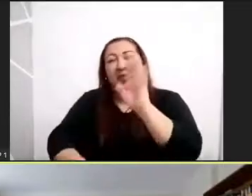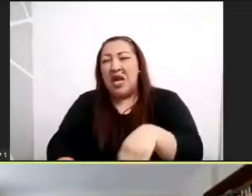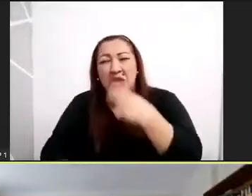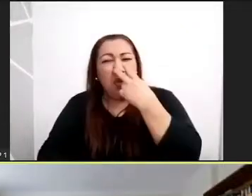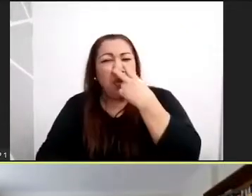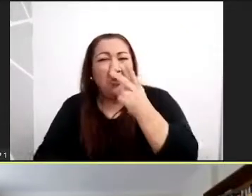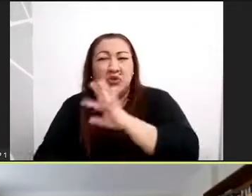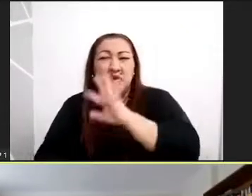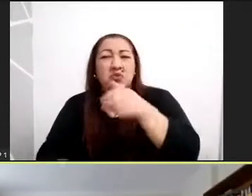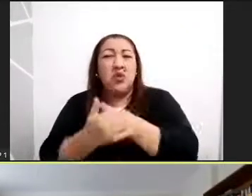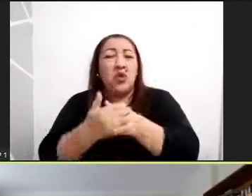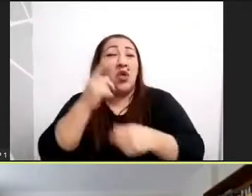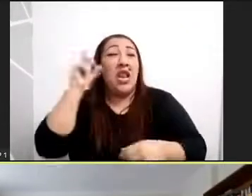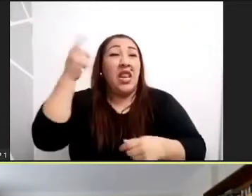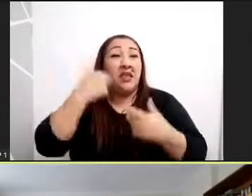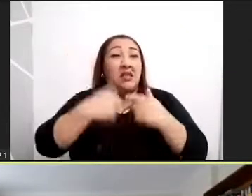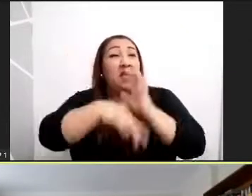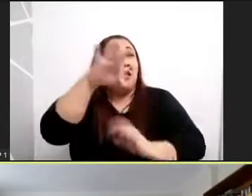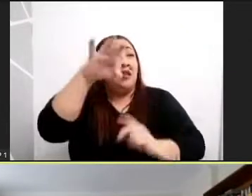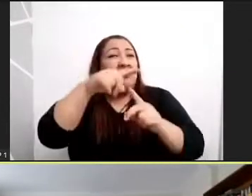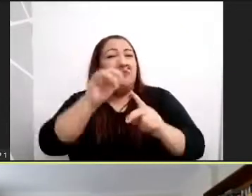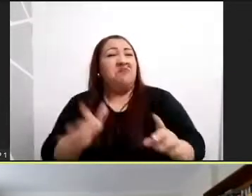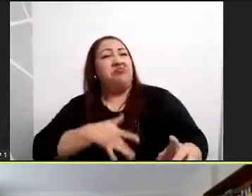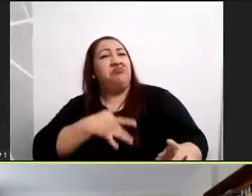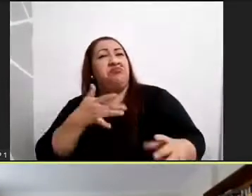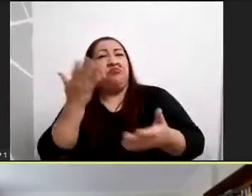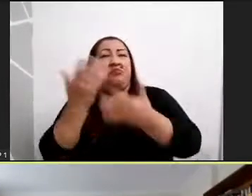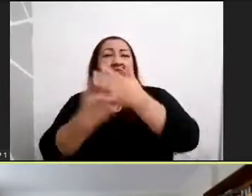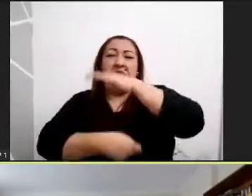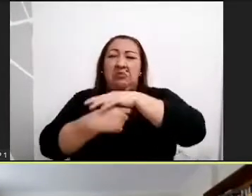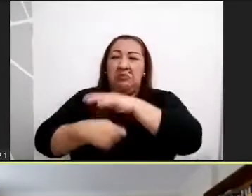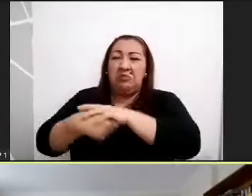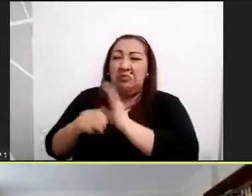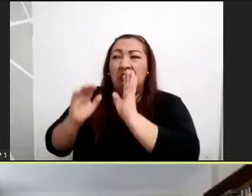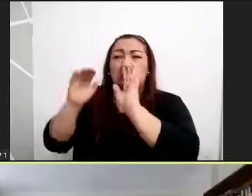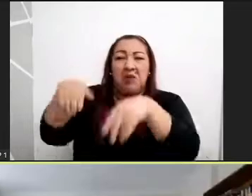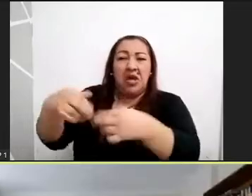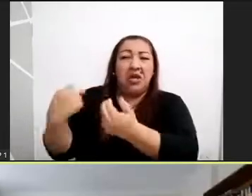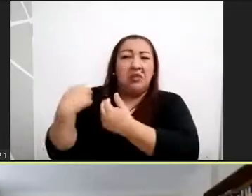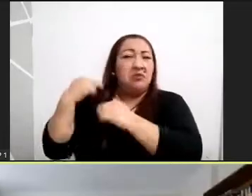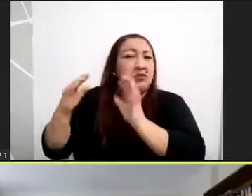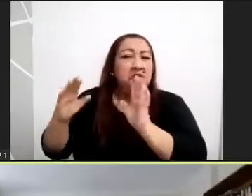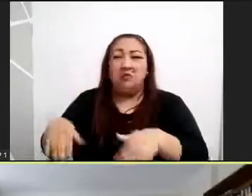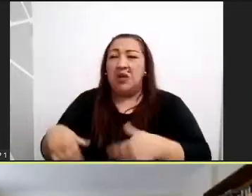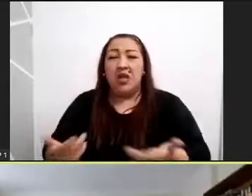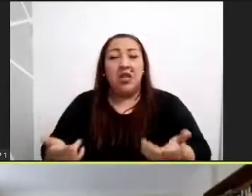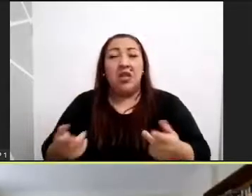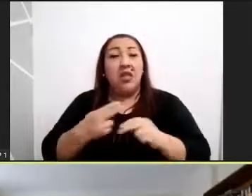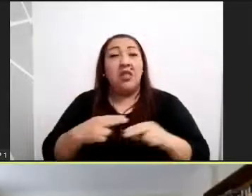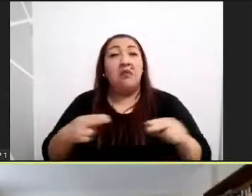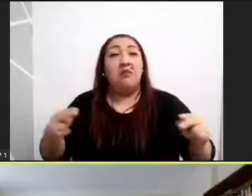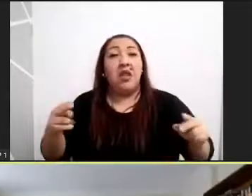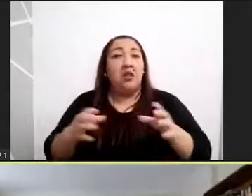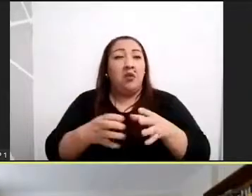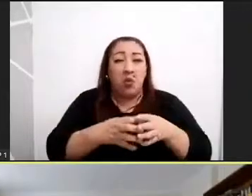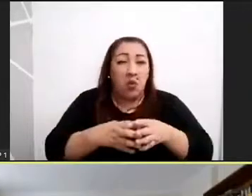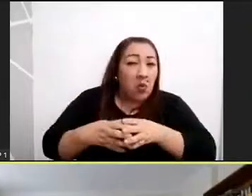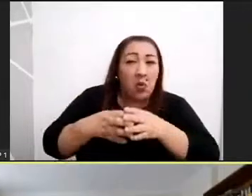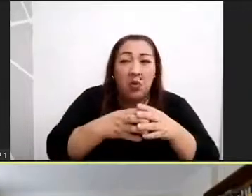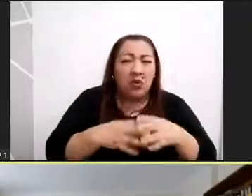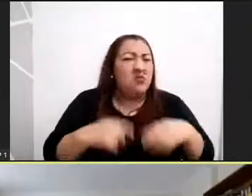nuestros líderes elegidos: mezquindad, corrupción, irresponsabilidad. Niveles de polarización difíciles de